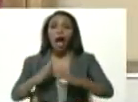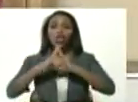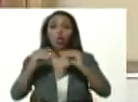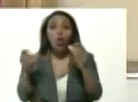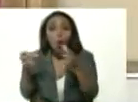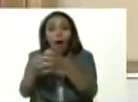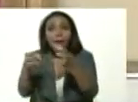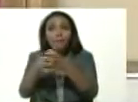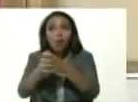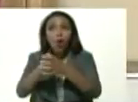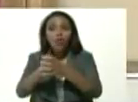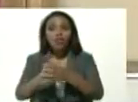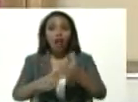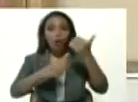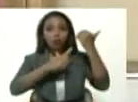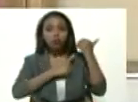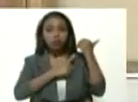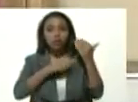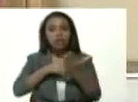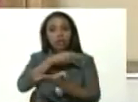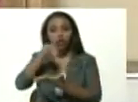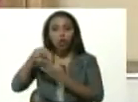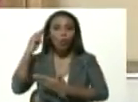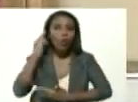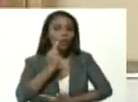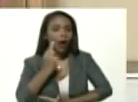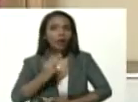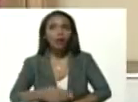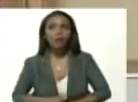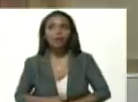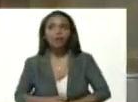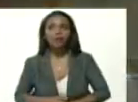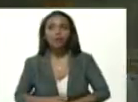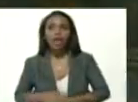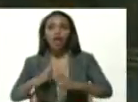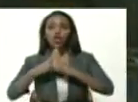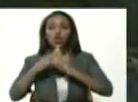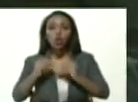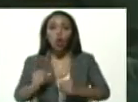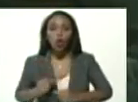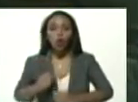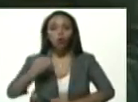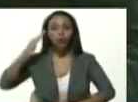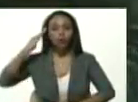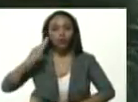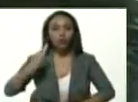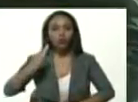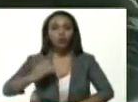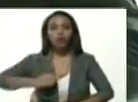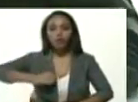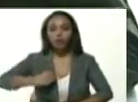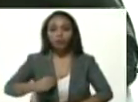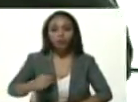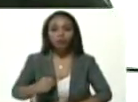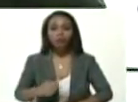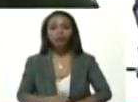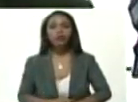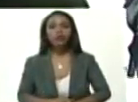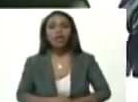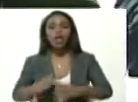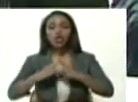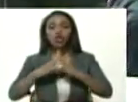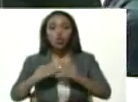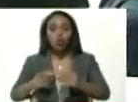equipos de la Fuerza Armada Nacional Bolivariana, a todos los oficiales, a todo el personal de tropa,